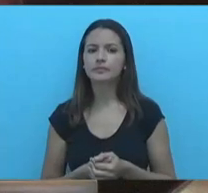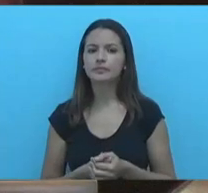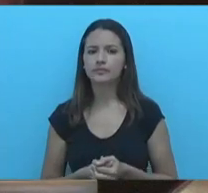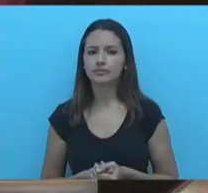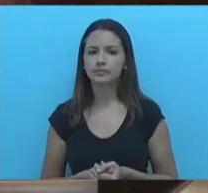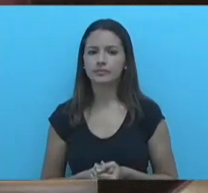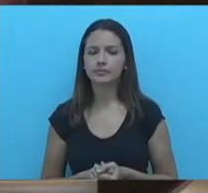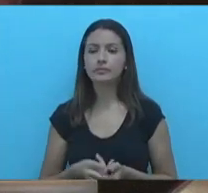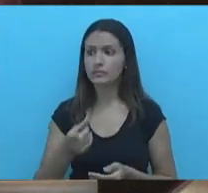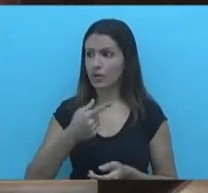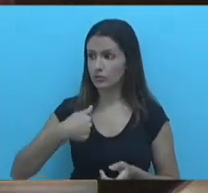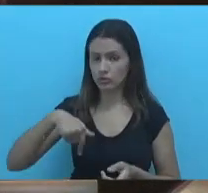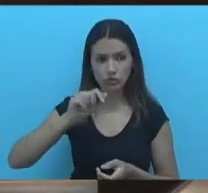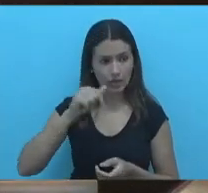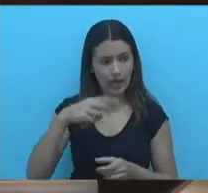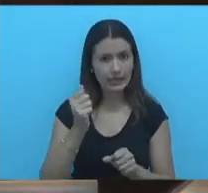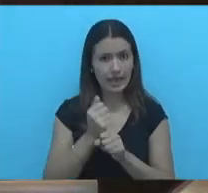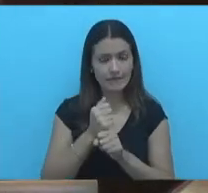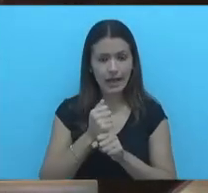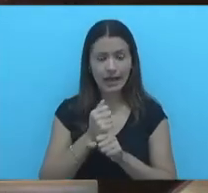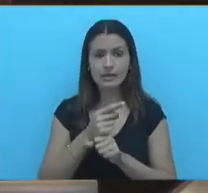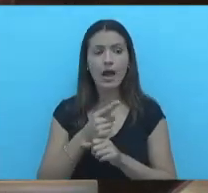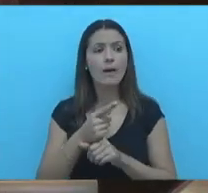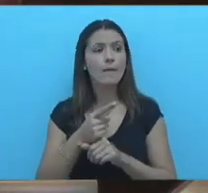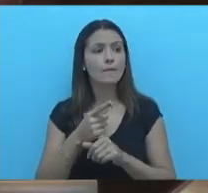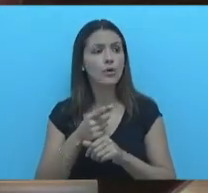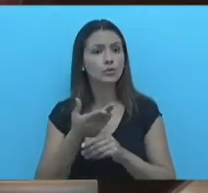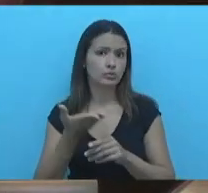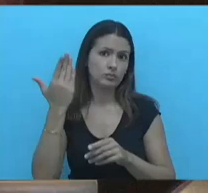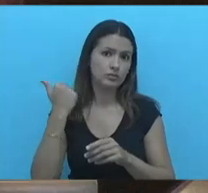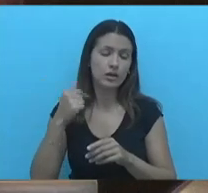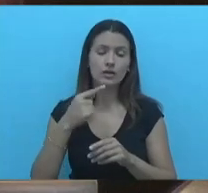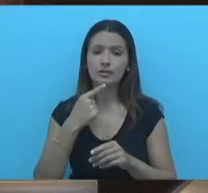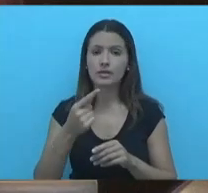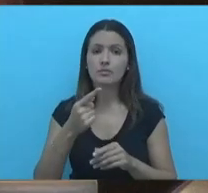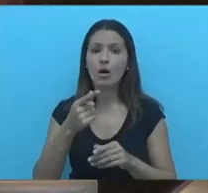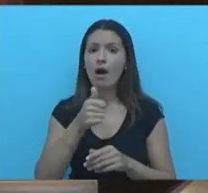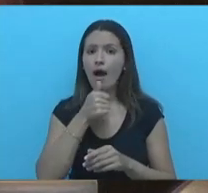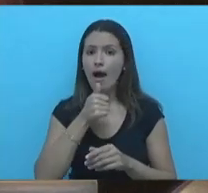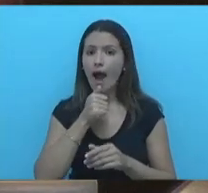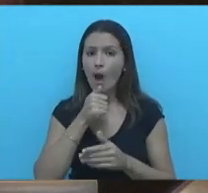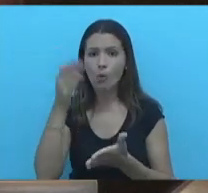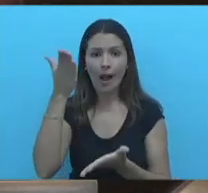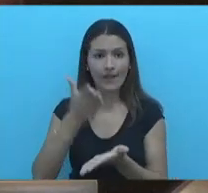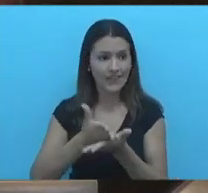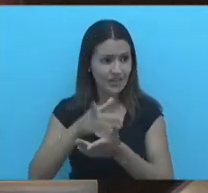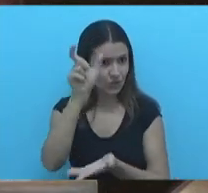esta legislatura de considerar el agua como derecho humano que hoy ya es ley.